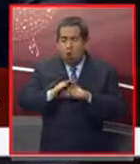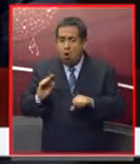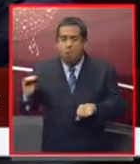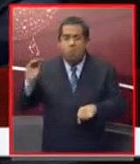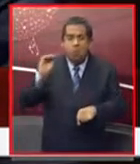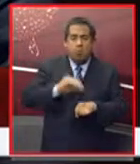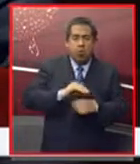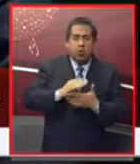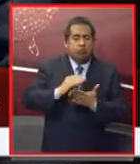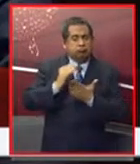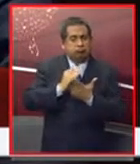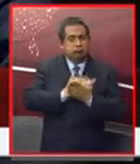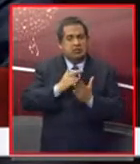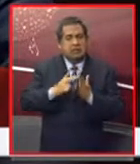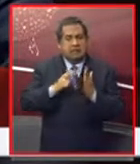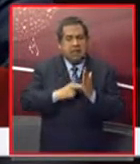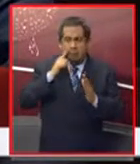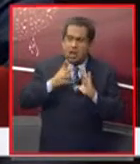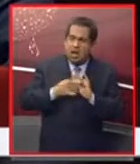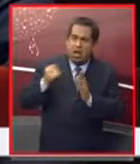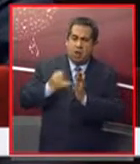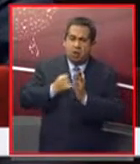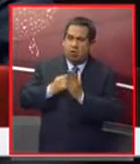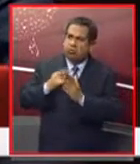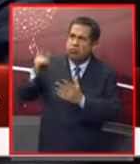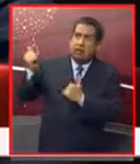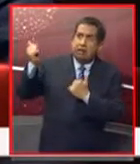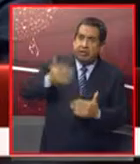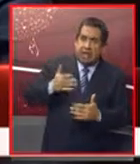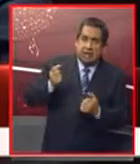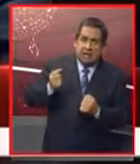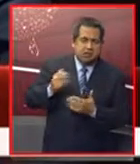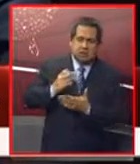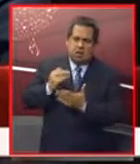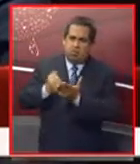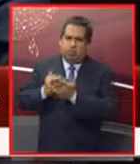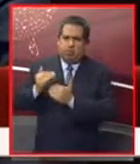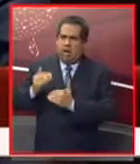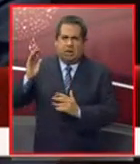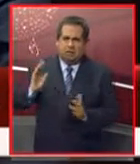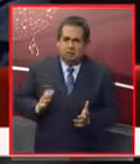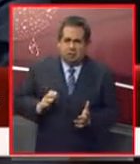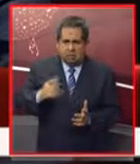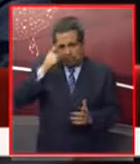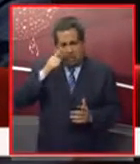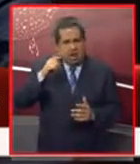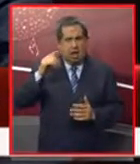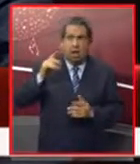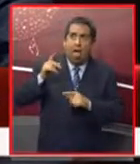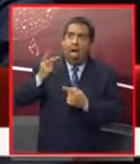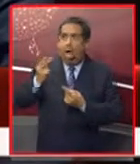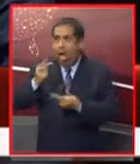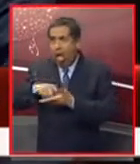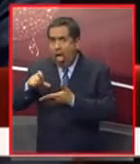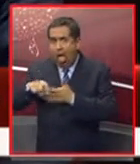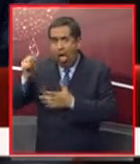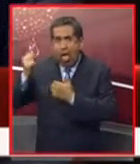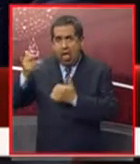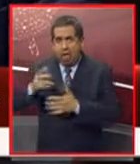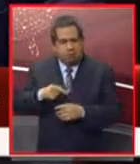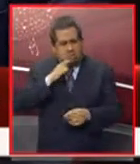implementar medidas aracendarias a la importación de leches y sus derivados para tener menos dependencia en el